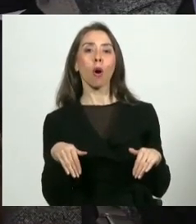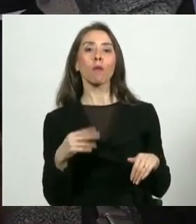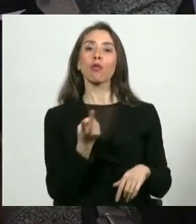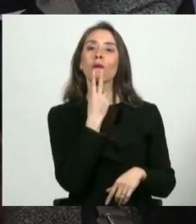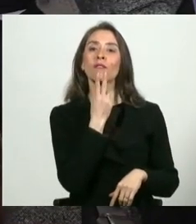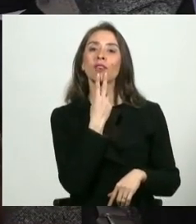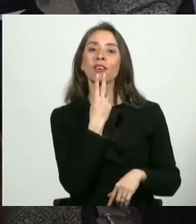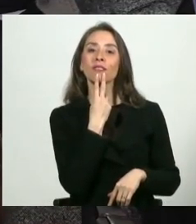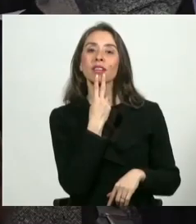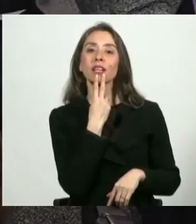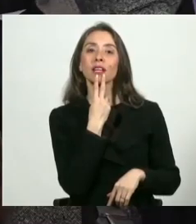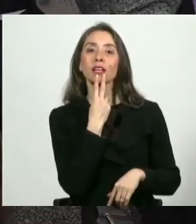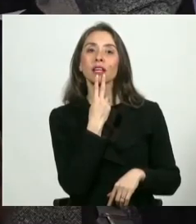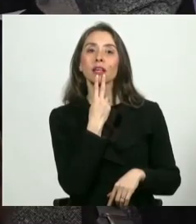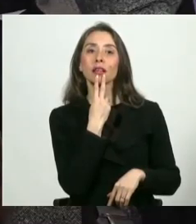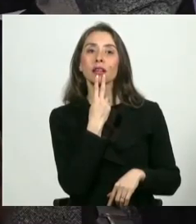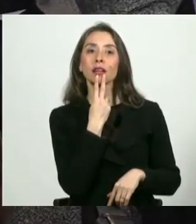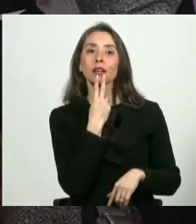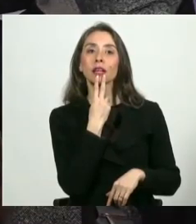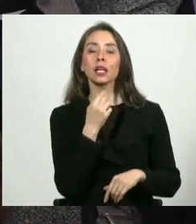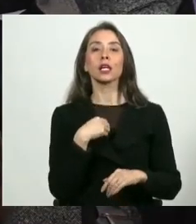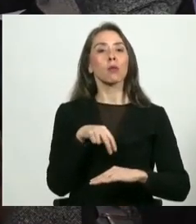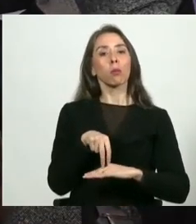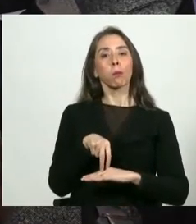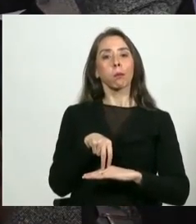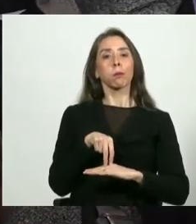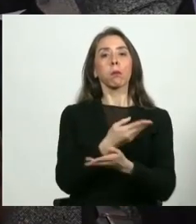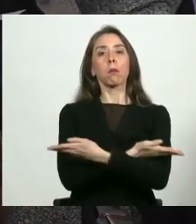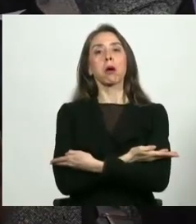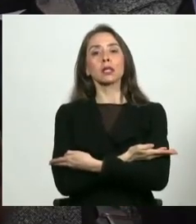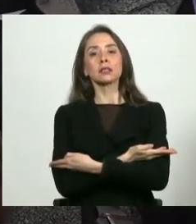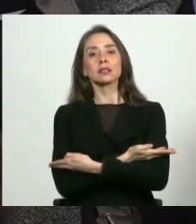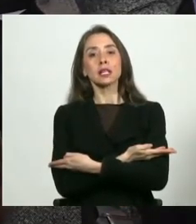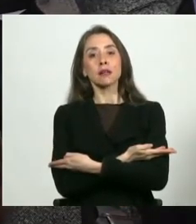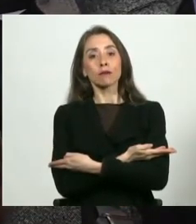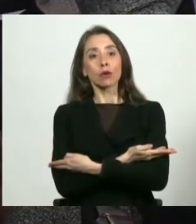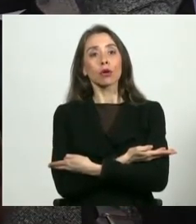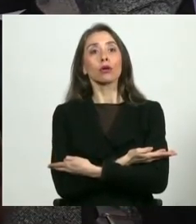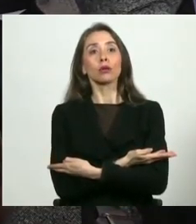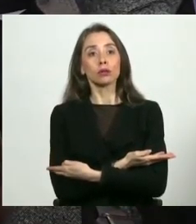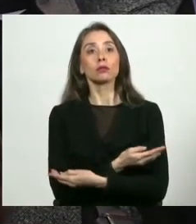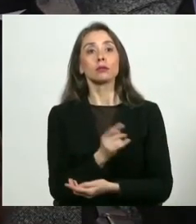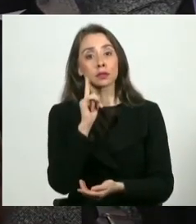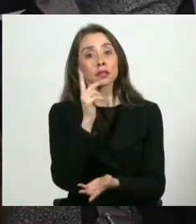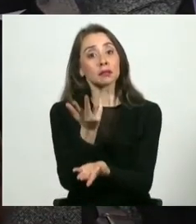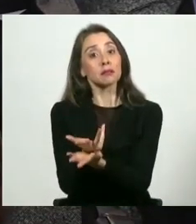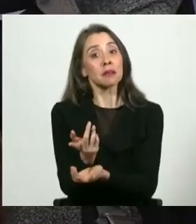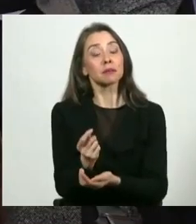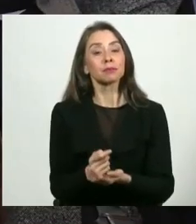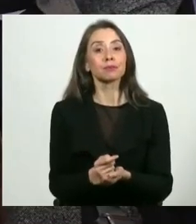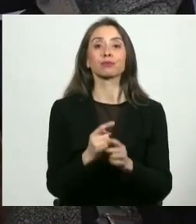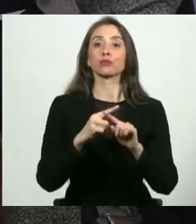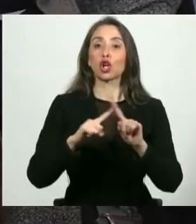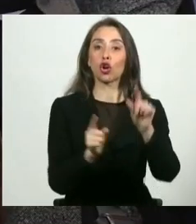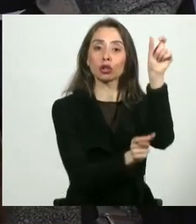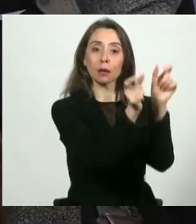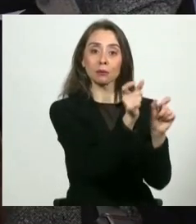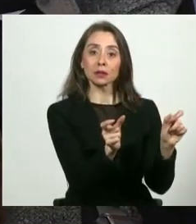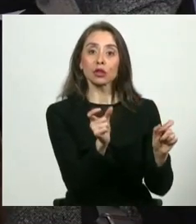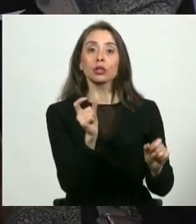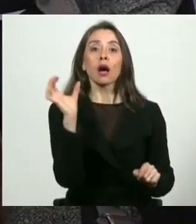vivir desde un espacio de inmovilidad y pasividad, y eso existe y es una realidad. Otras que